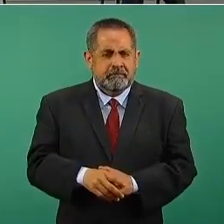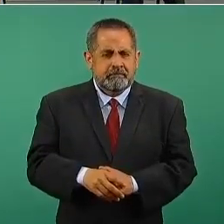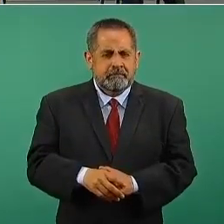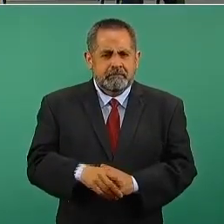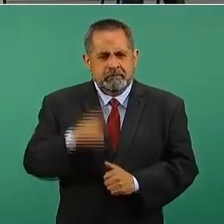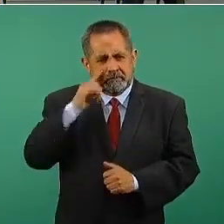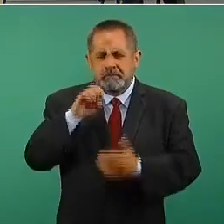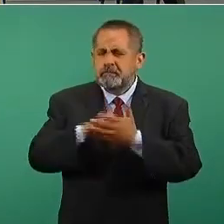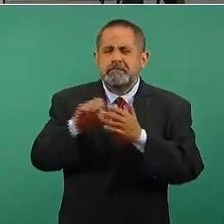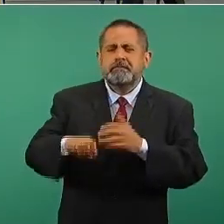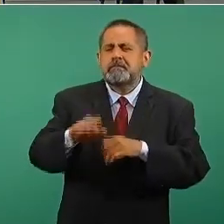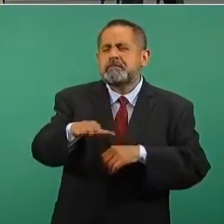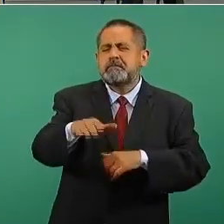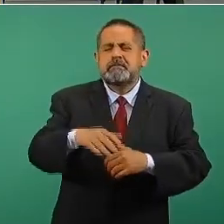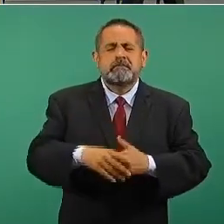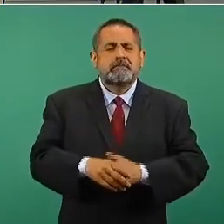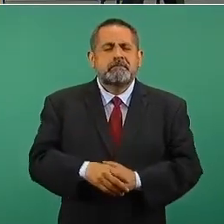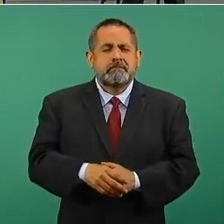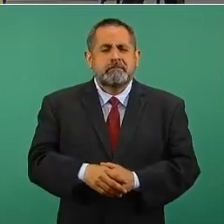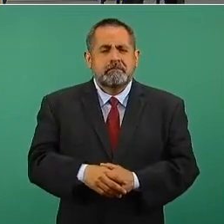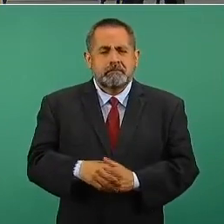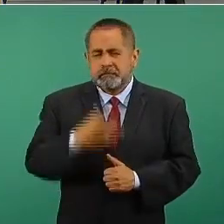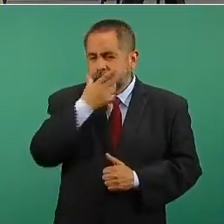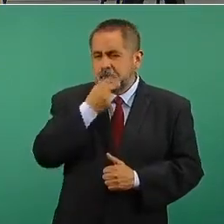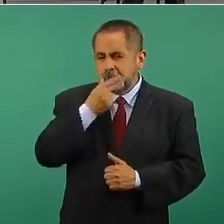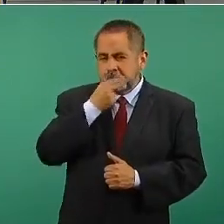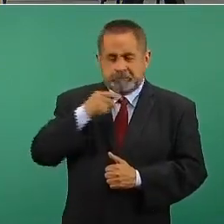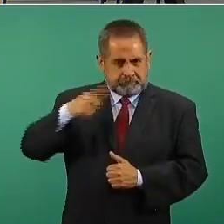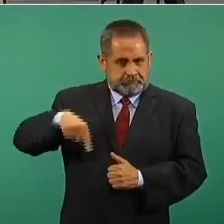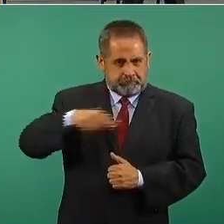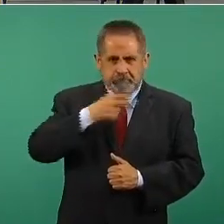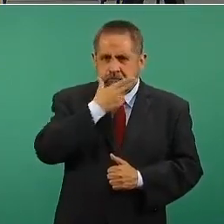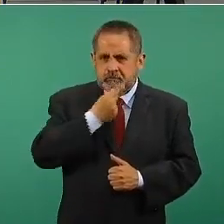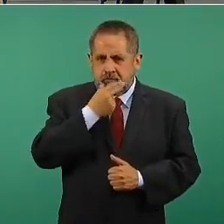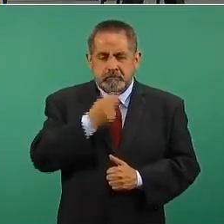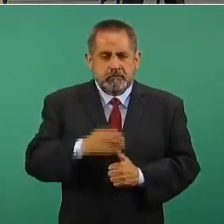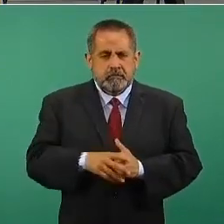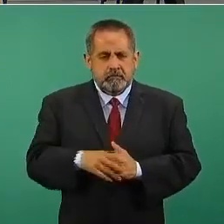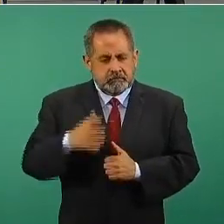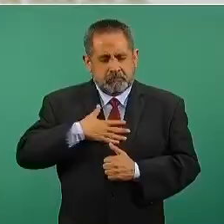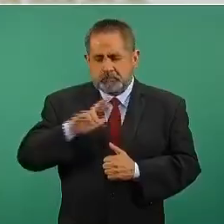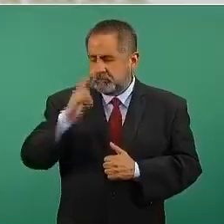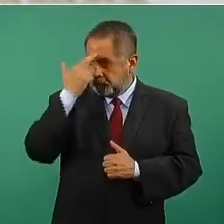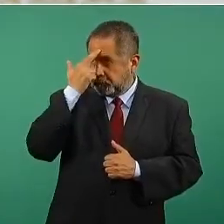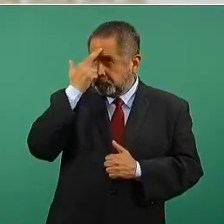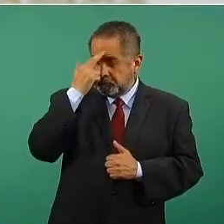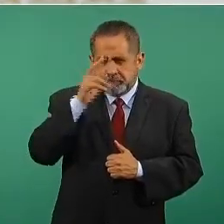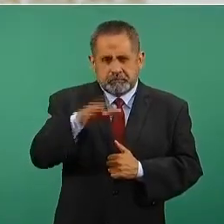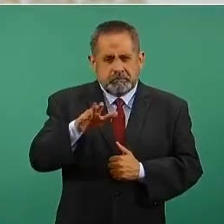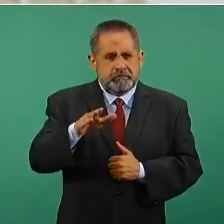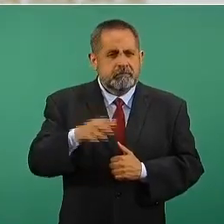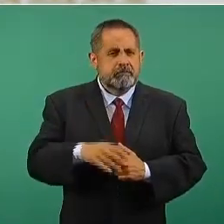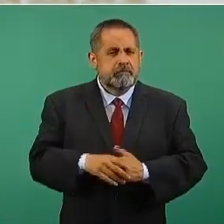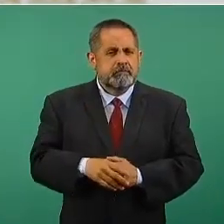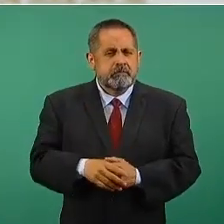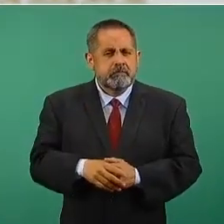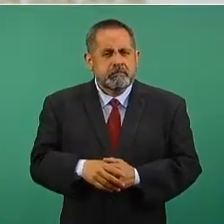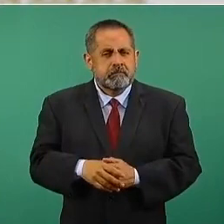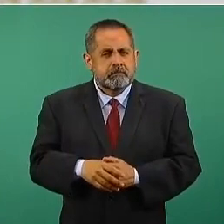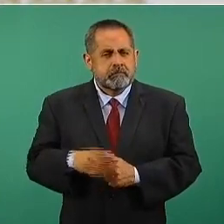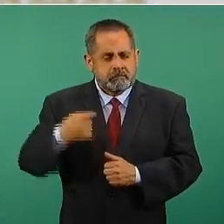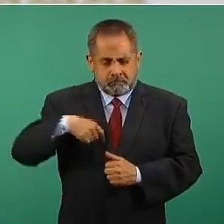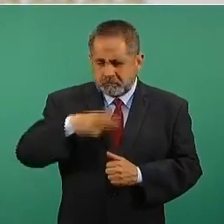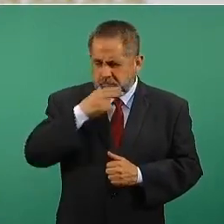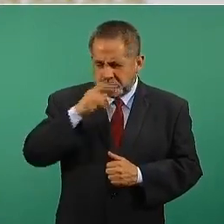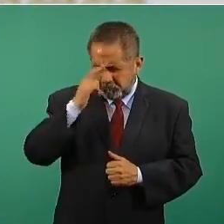por ejemplo, los hombres. Yo recuerdo que cuando estábamos nosotros